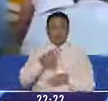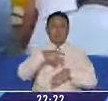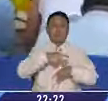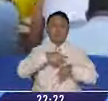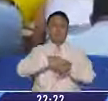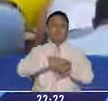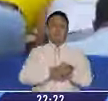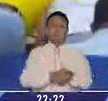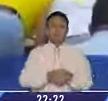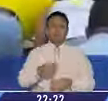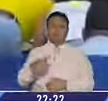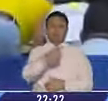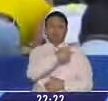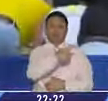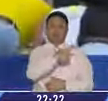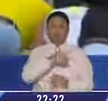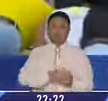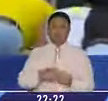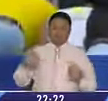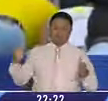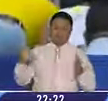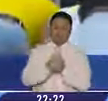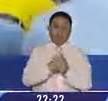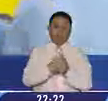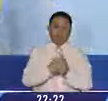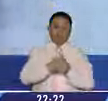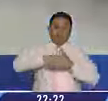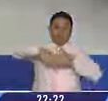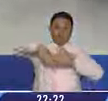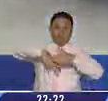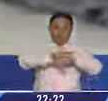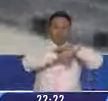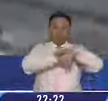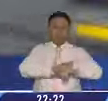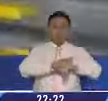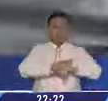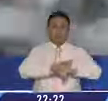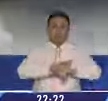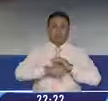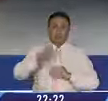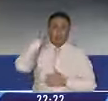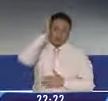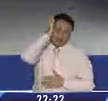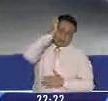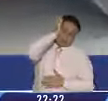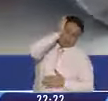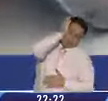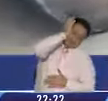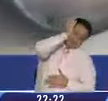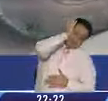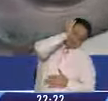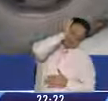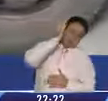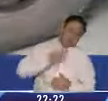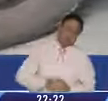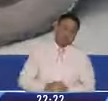Se chocó contra un camión, quedando debajo del vehículo su cuerpo, aprisionada su cabeza contra la parte baja del motor y siendo